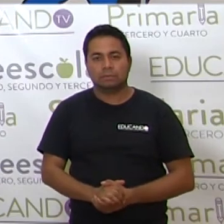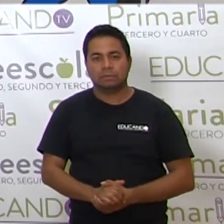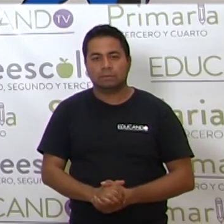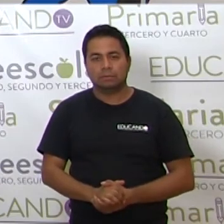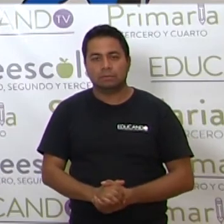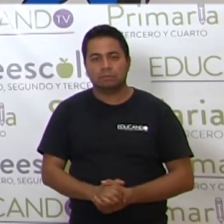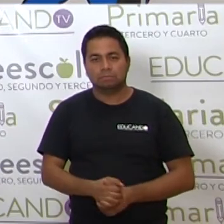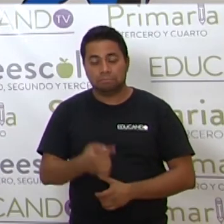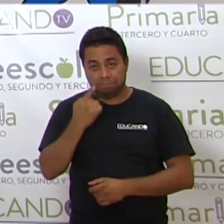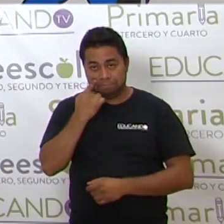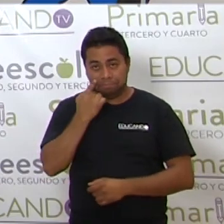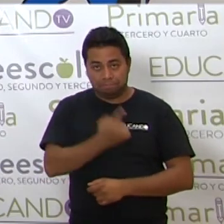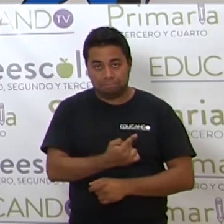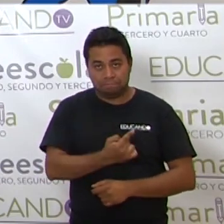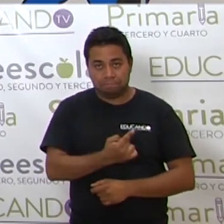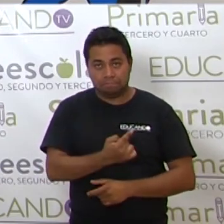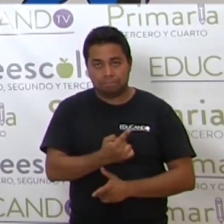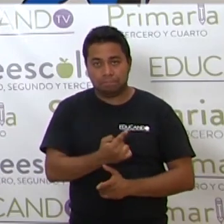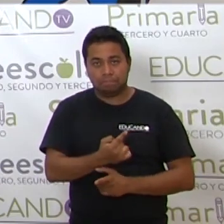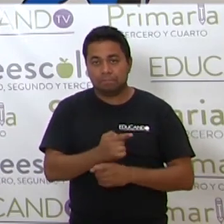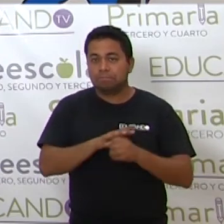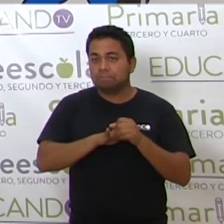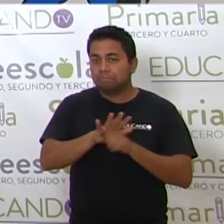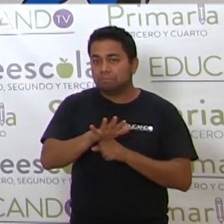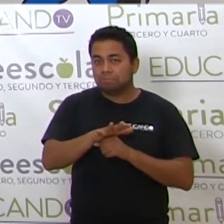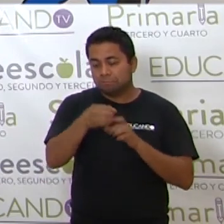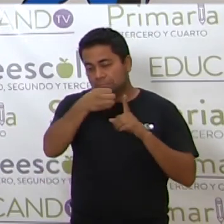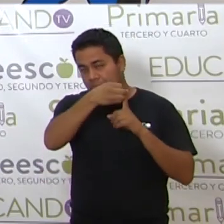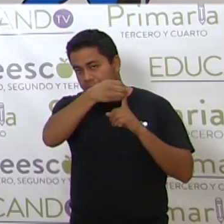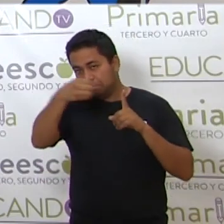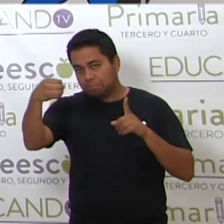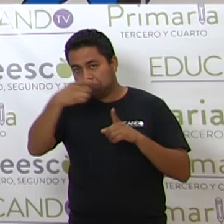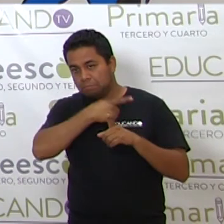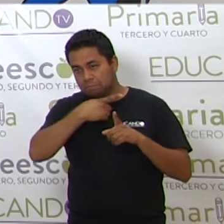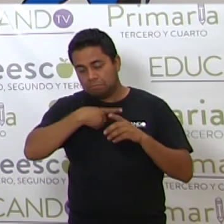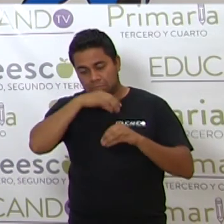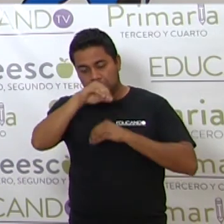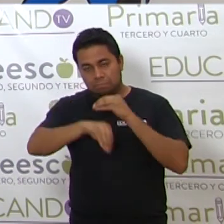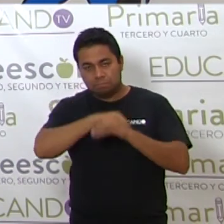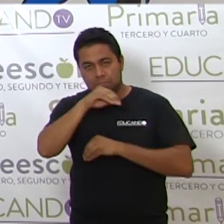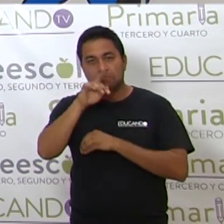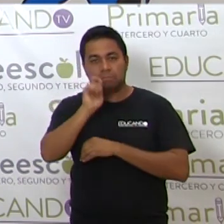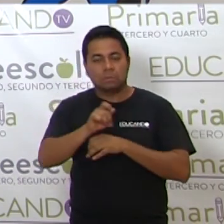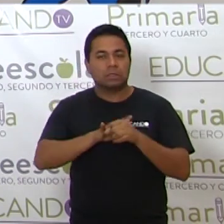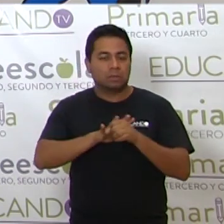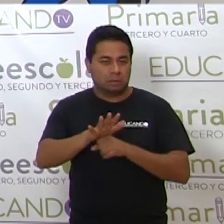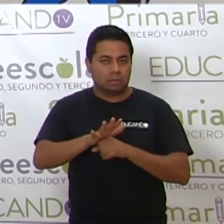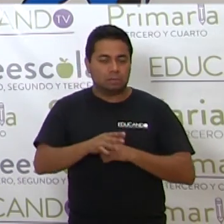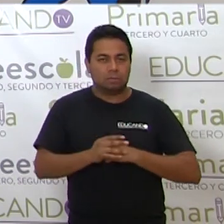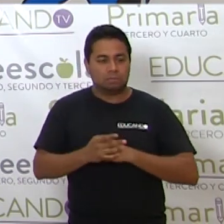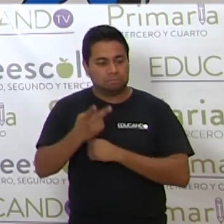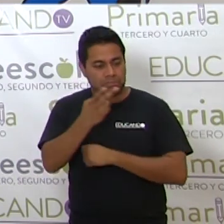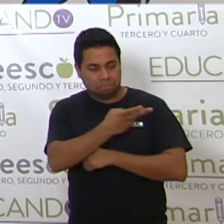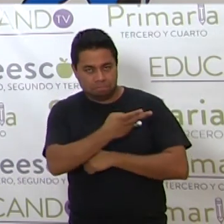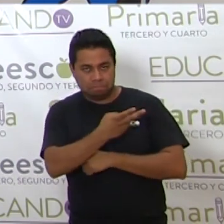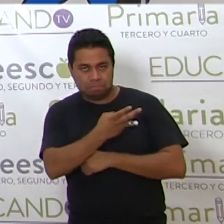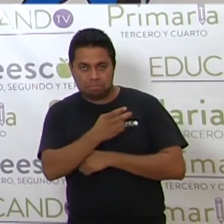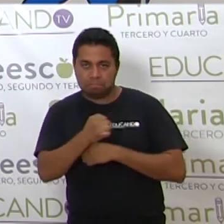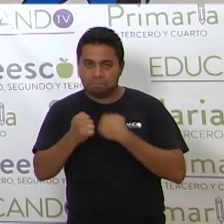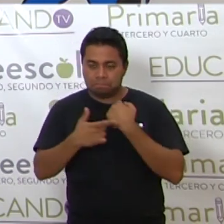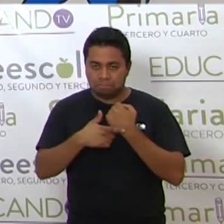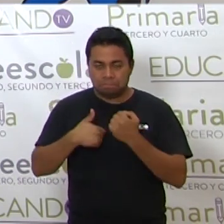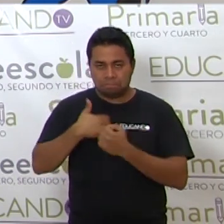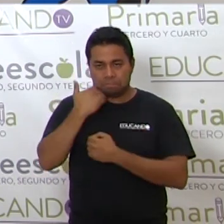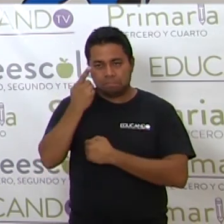ya viste cuál sería el orden que debo de seguir esto es algo que yo quiero que